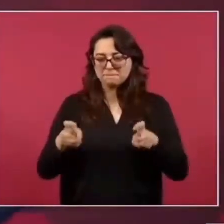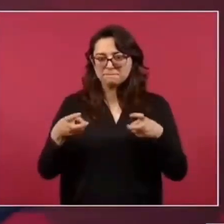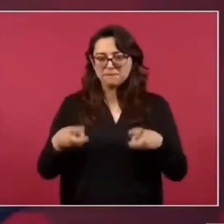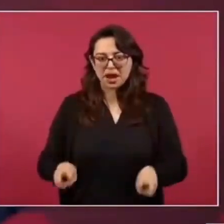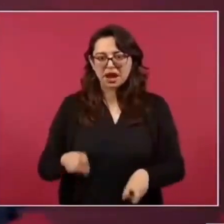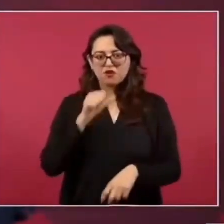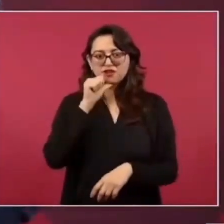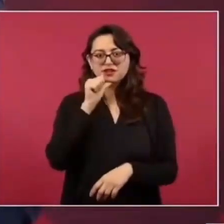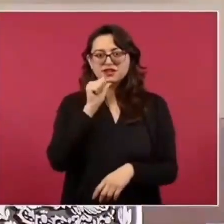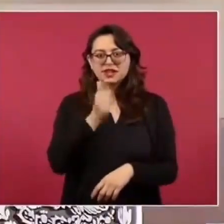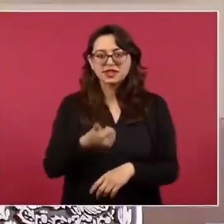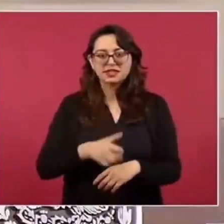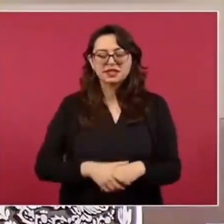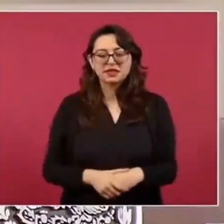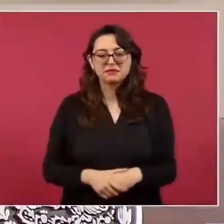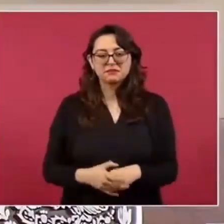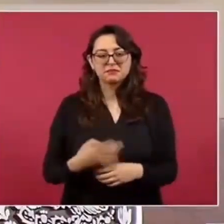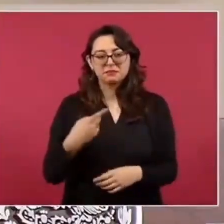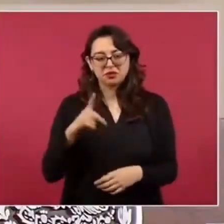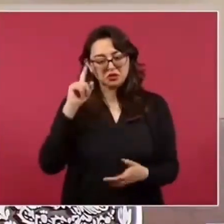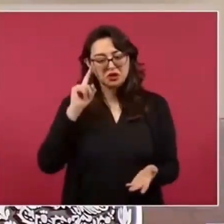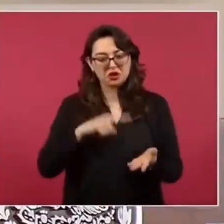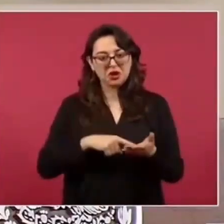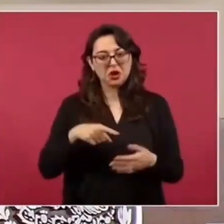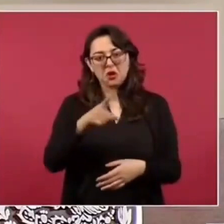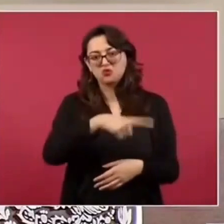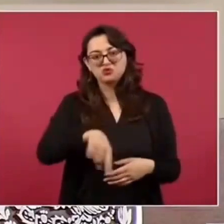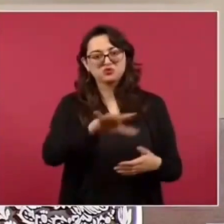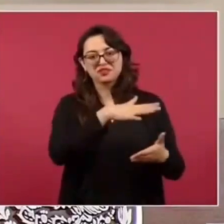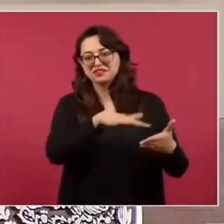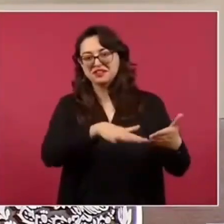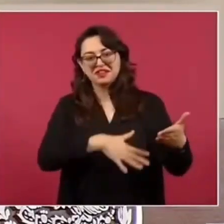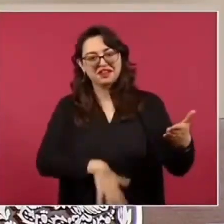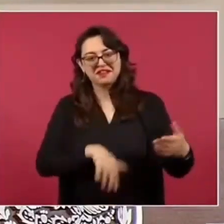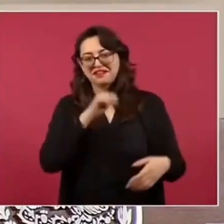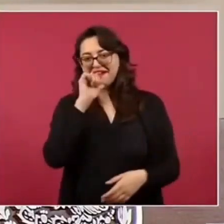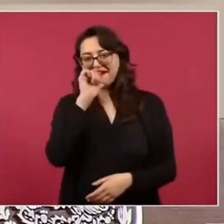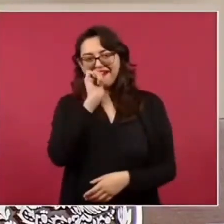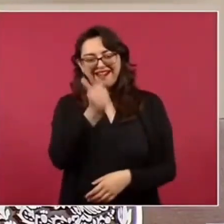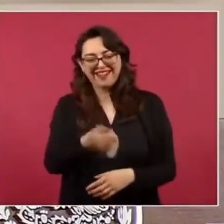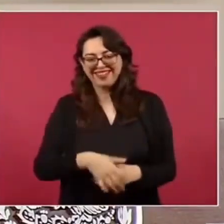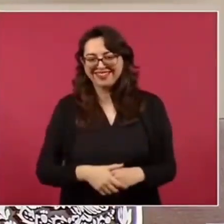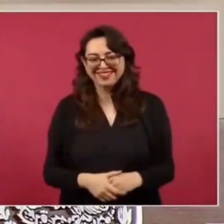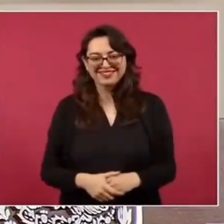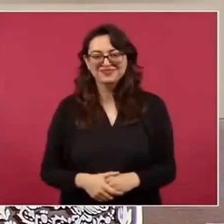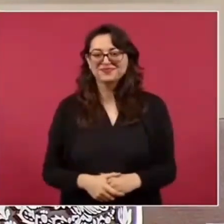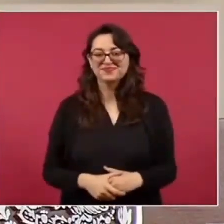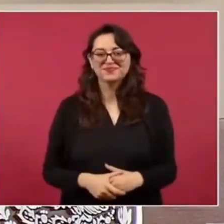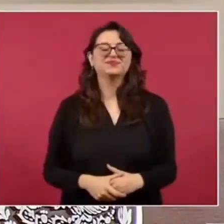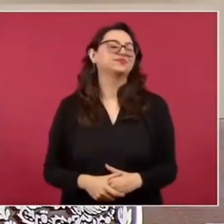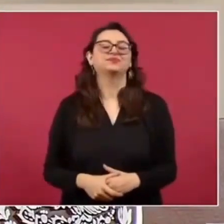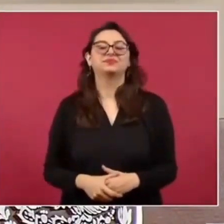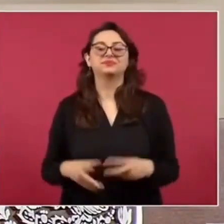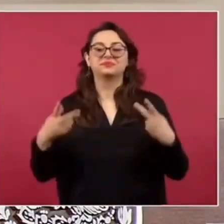pero tampoco les leen a ustedes, ya nadie lee el pasquín este.